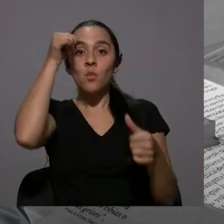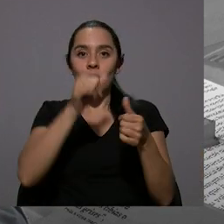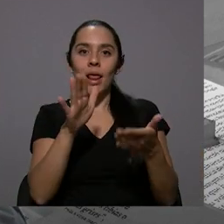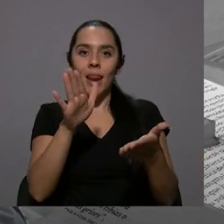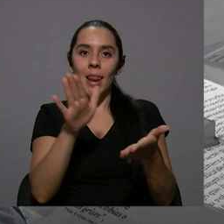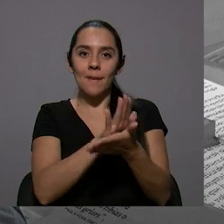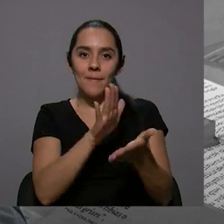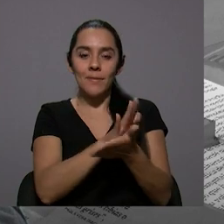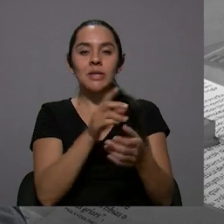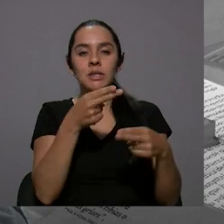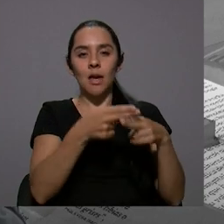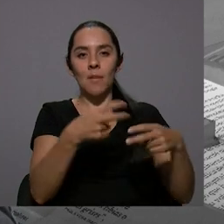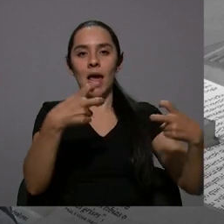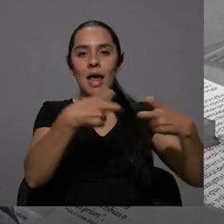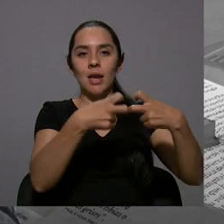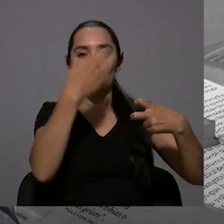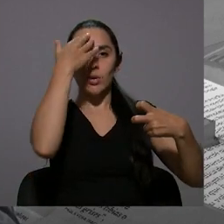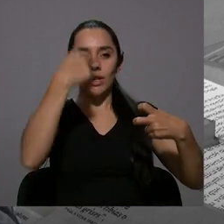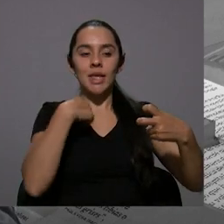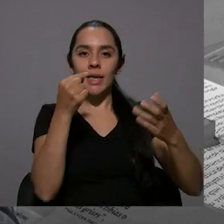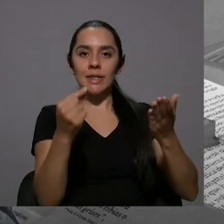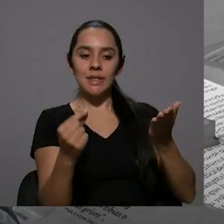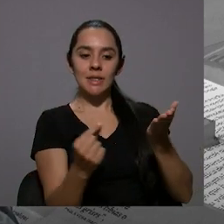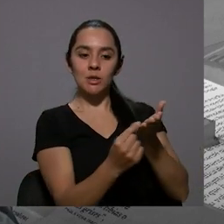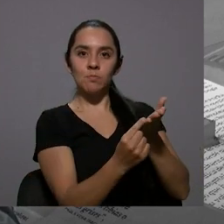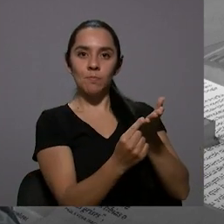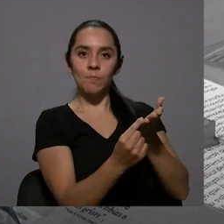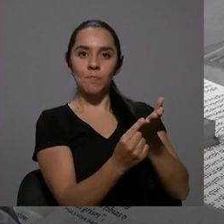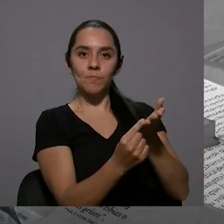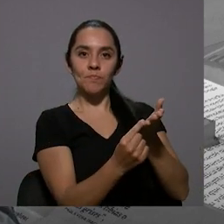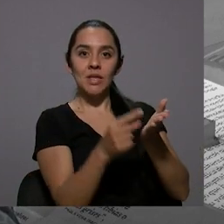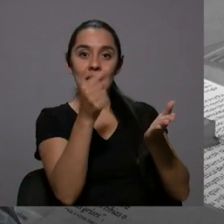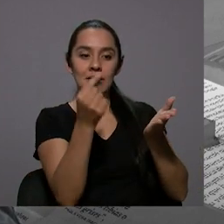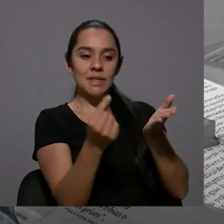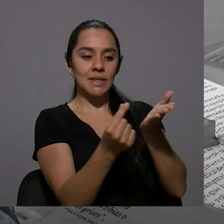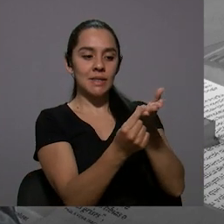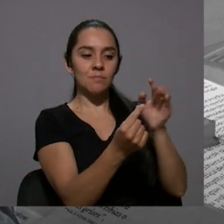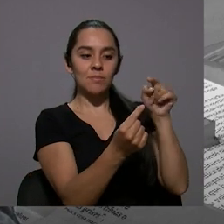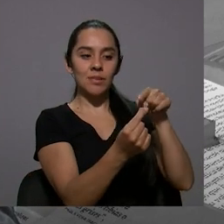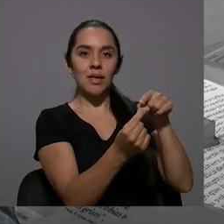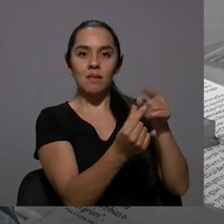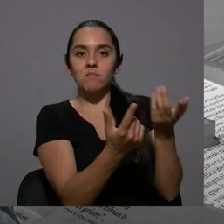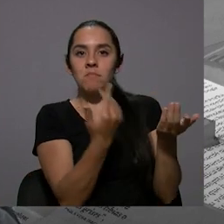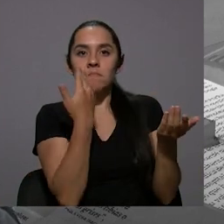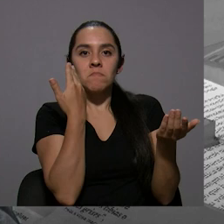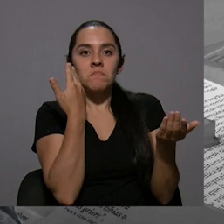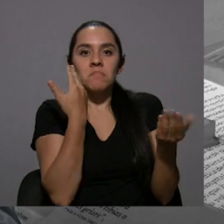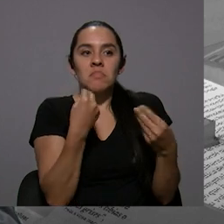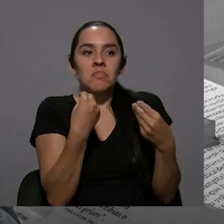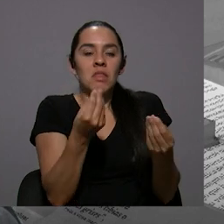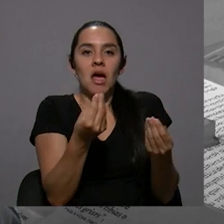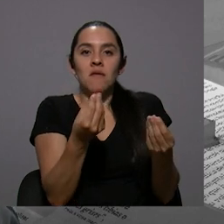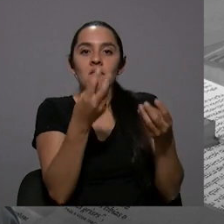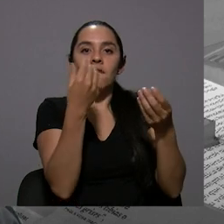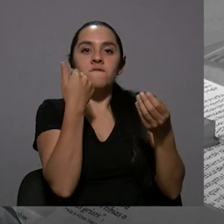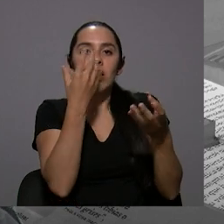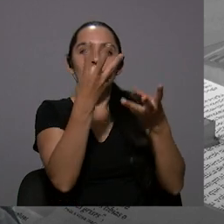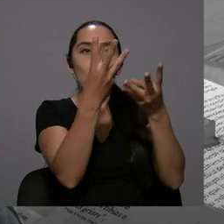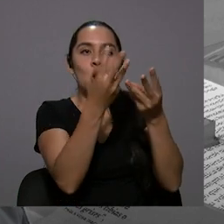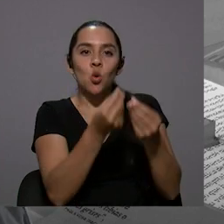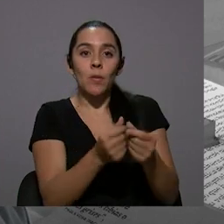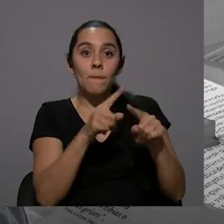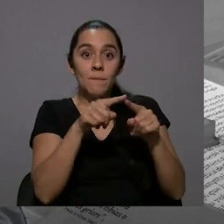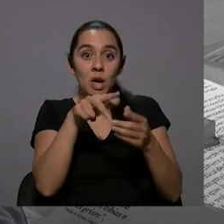que la papeleta se llama electrónica porque tiene un chip introducido y ese chip Es simple y sencillamente para facilitar el conteo